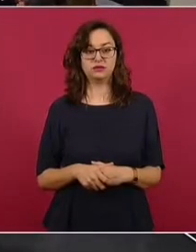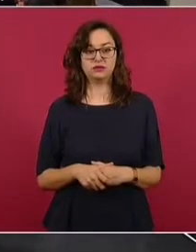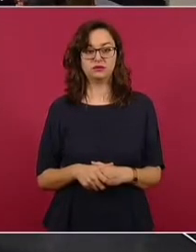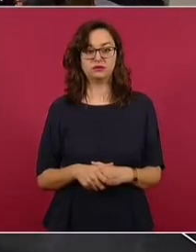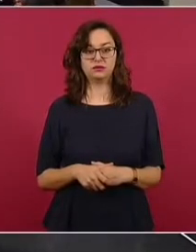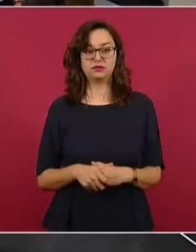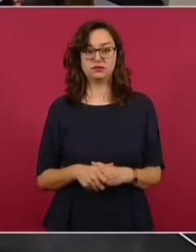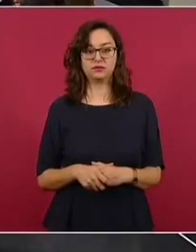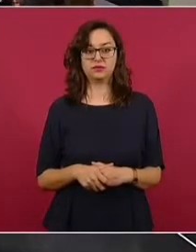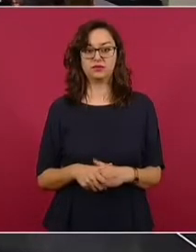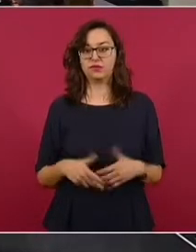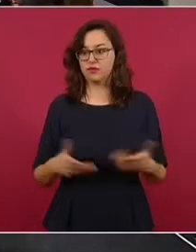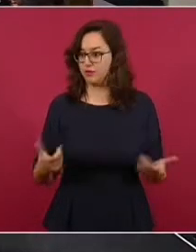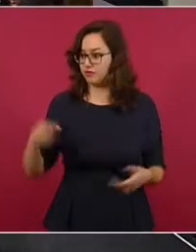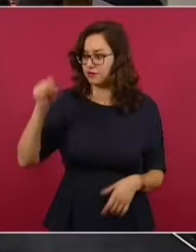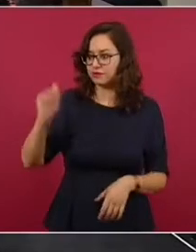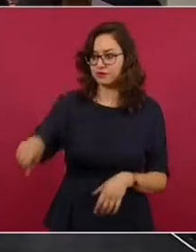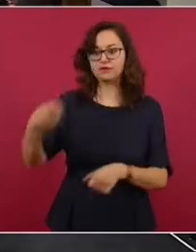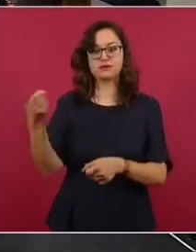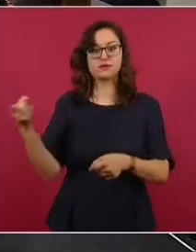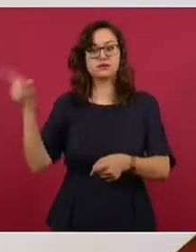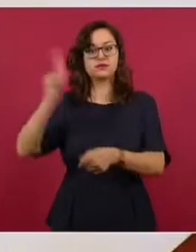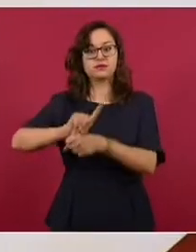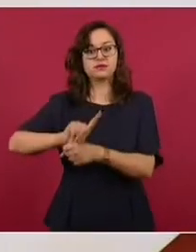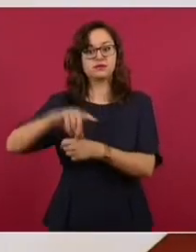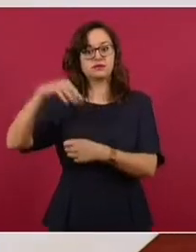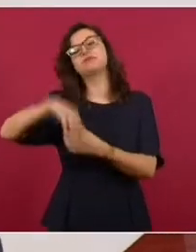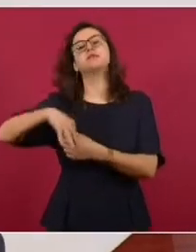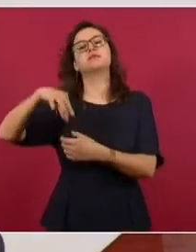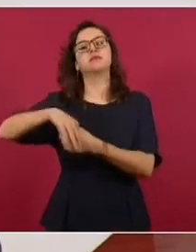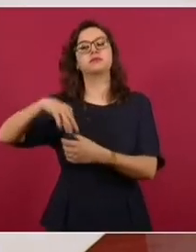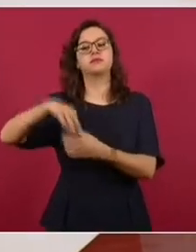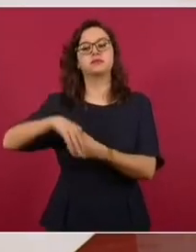El día de la elección,